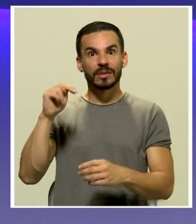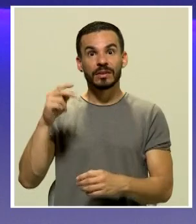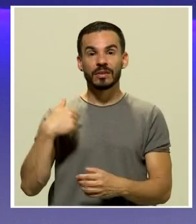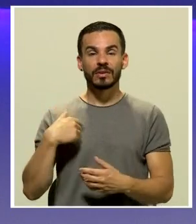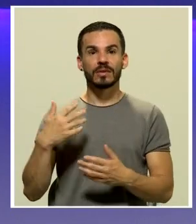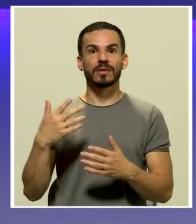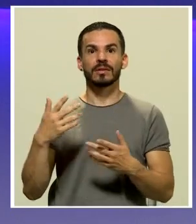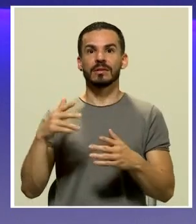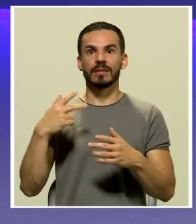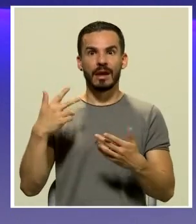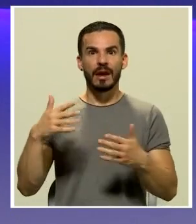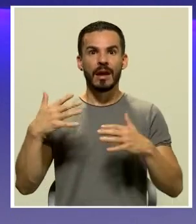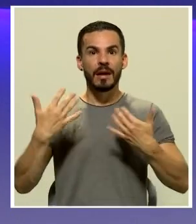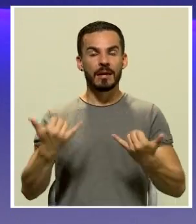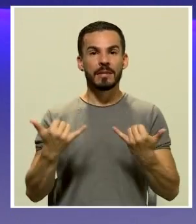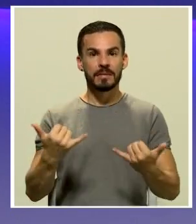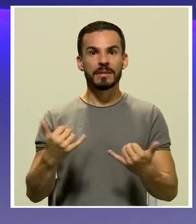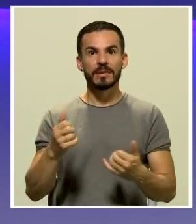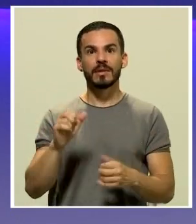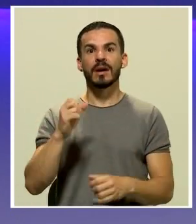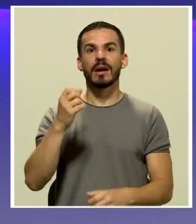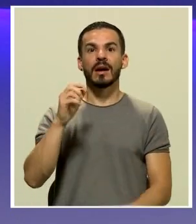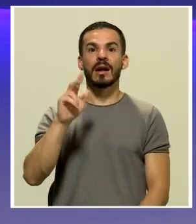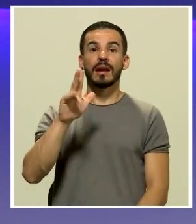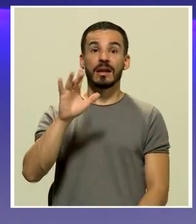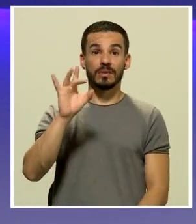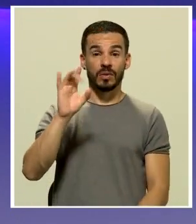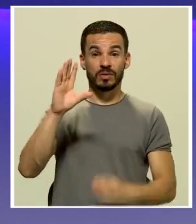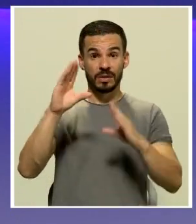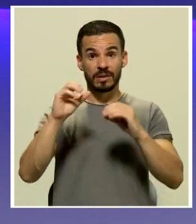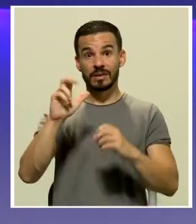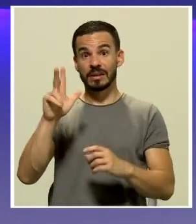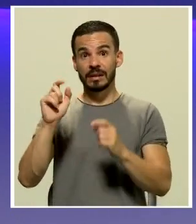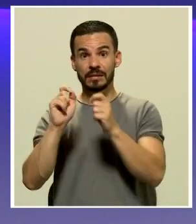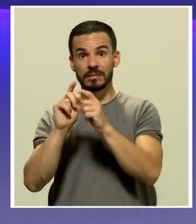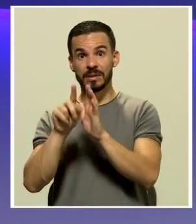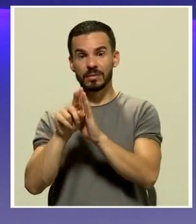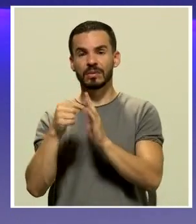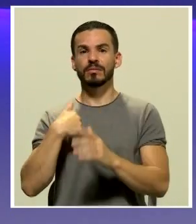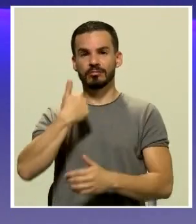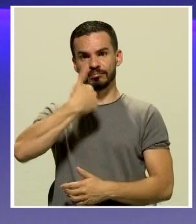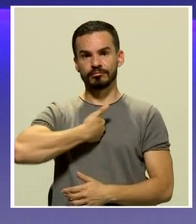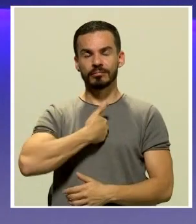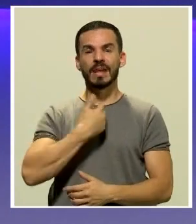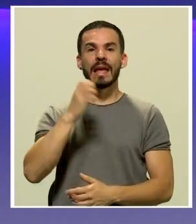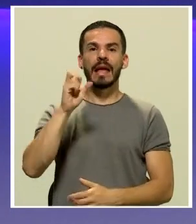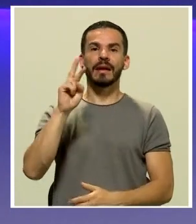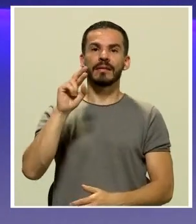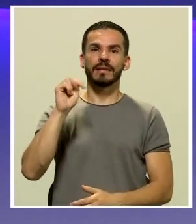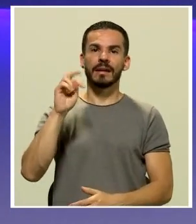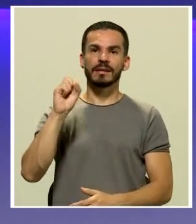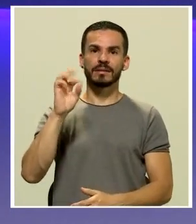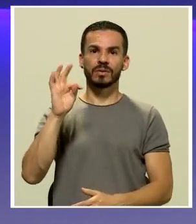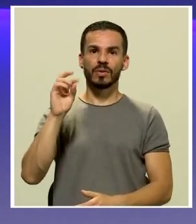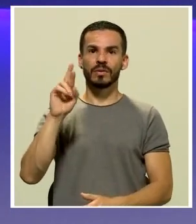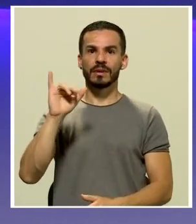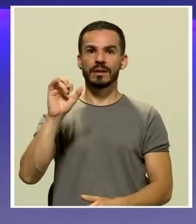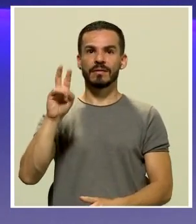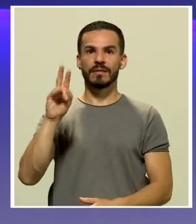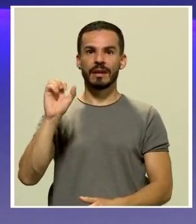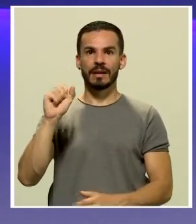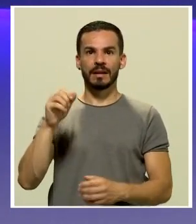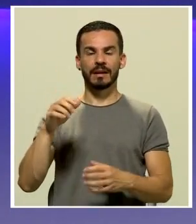a las 8 de la noche con 3 minutos. Soy Ernesto Rivera. La pandemia es